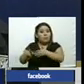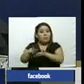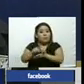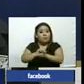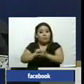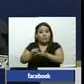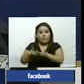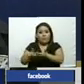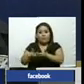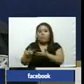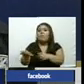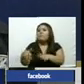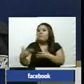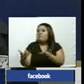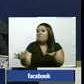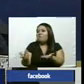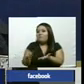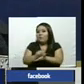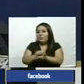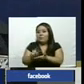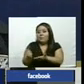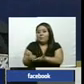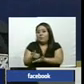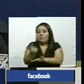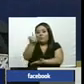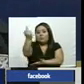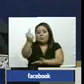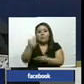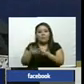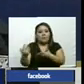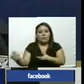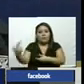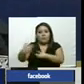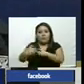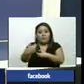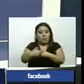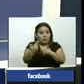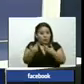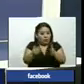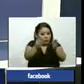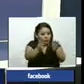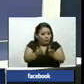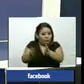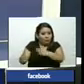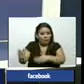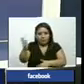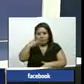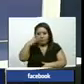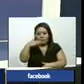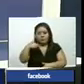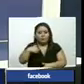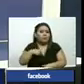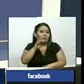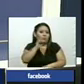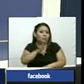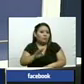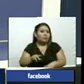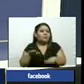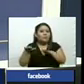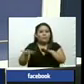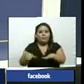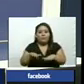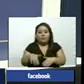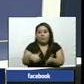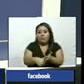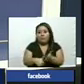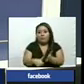de educación superior que están incorporados dentro de este programa, ya separando sus residuos. Mira, en primer lugar quiero agradecer a la Municipalidad